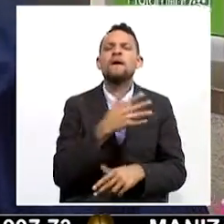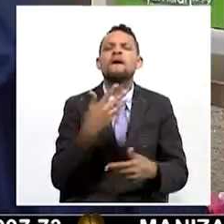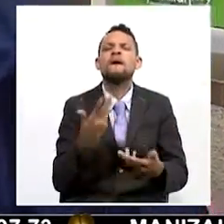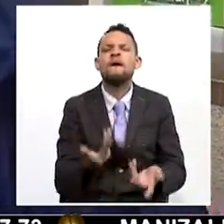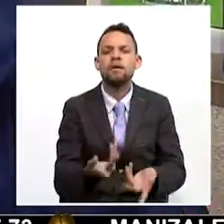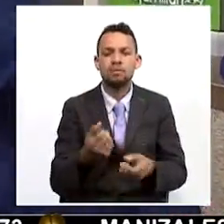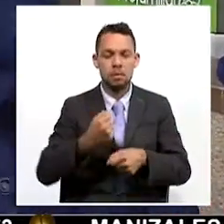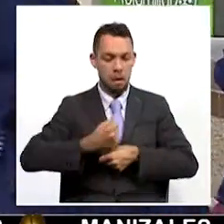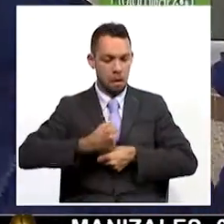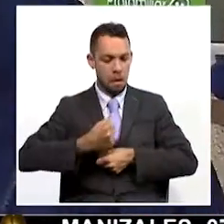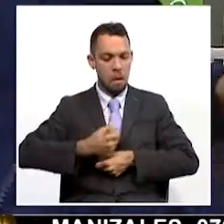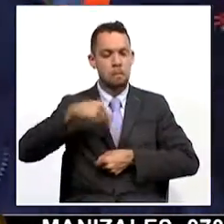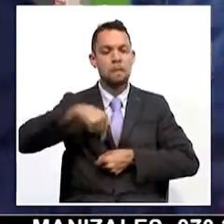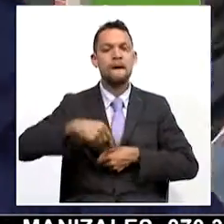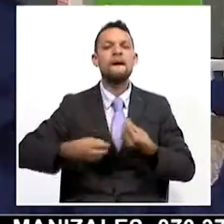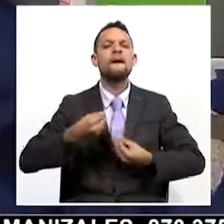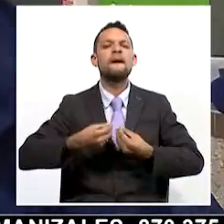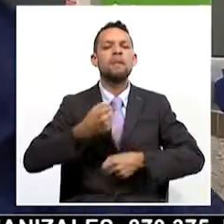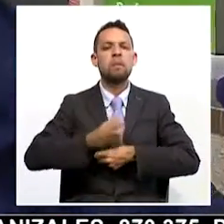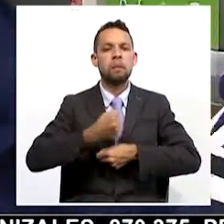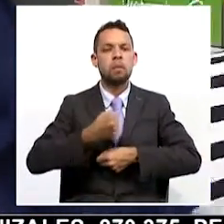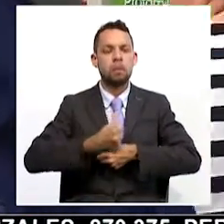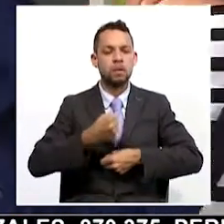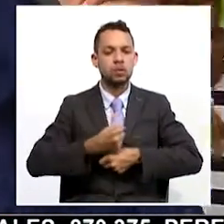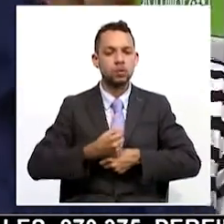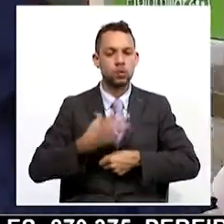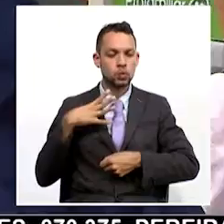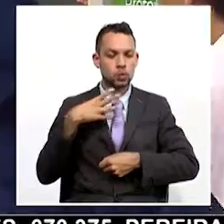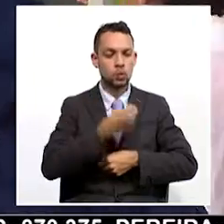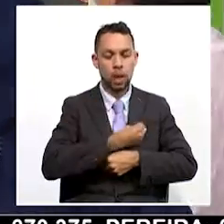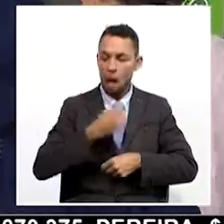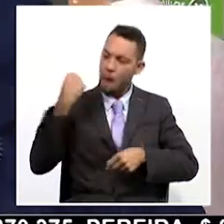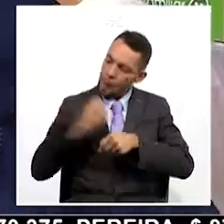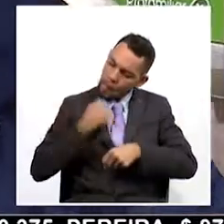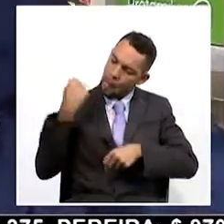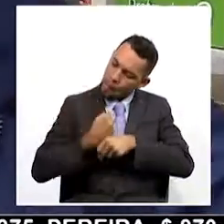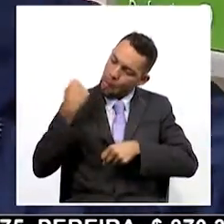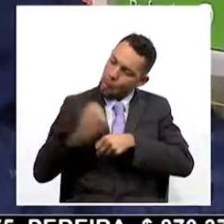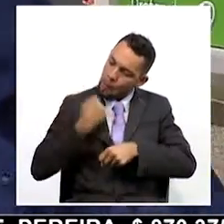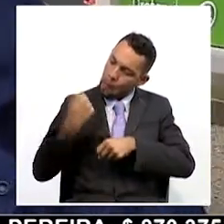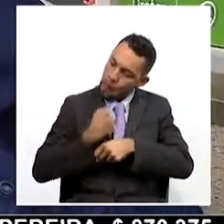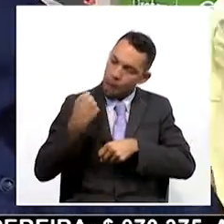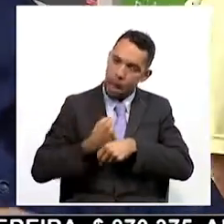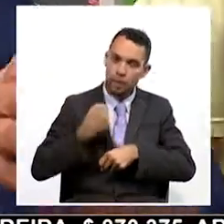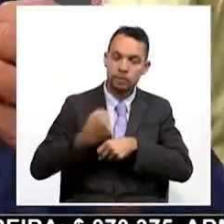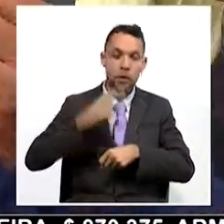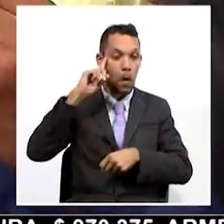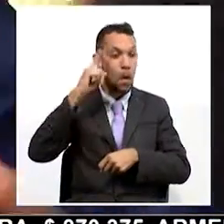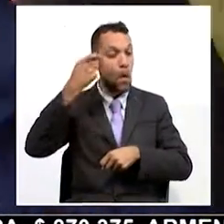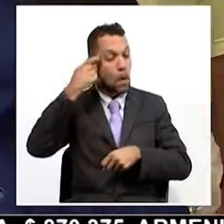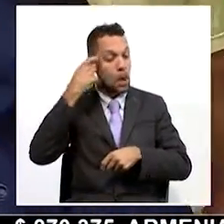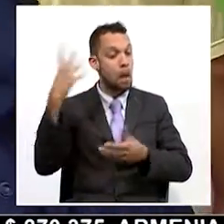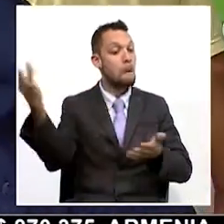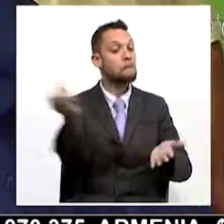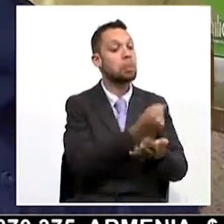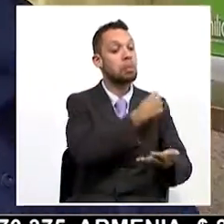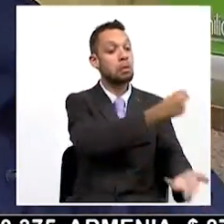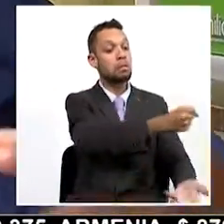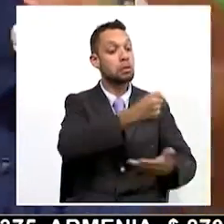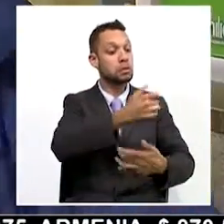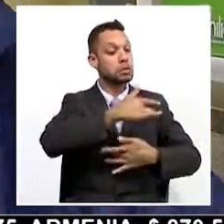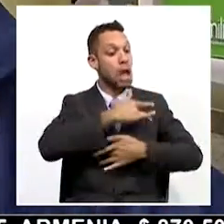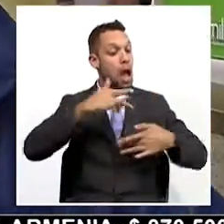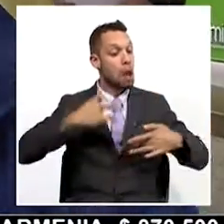el trabajo mío, sí, que nosotros tengamos que trabajar como trabajamos los pobres para que el gobierno nos agarre lo poco que ganamos